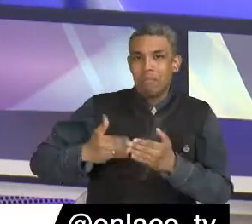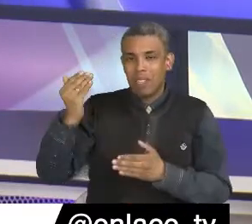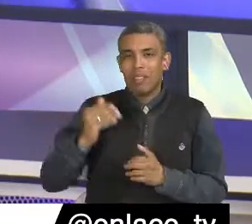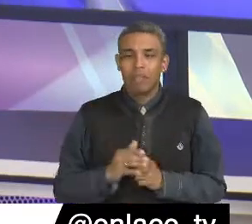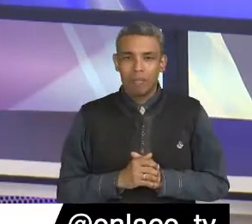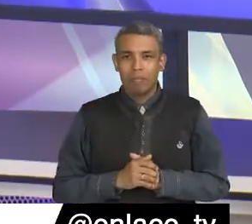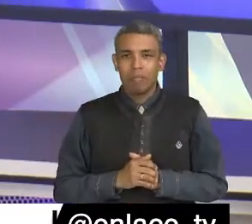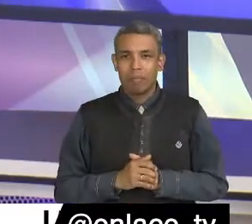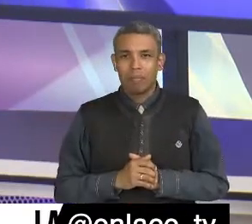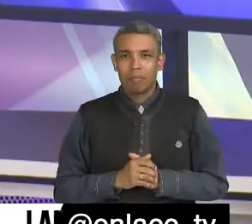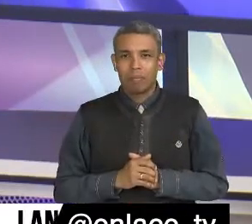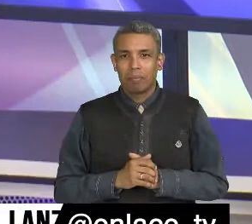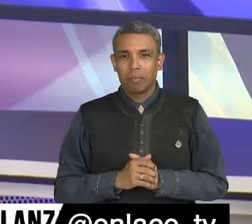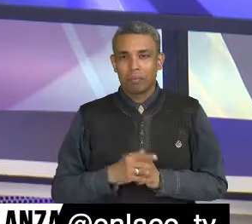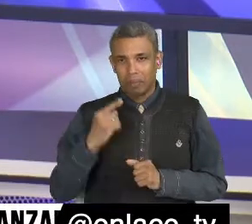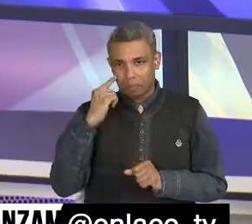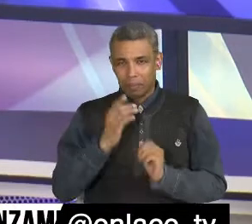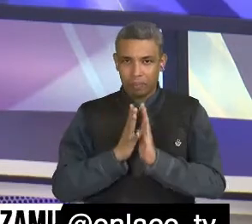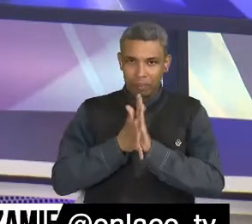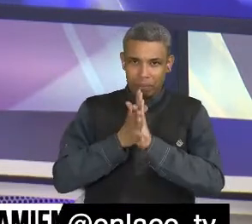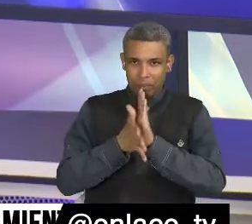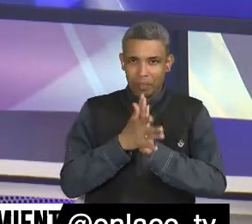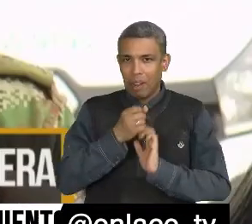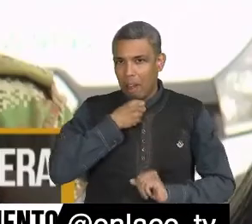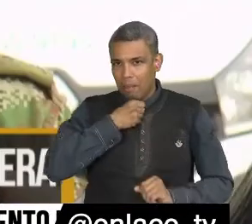esta campaña vial y nos ha preparado el siguiente informe.